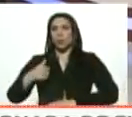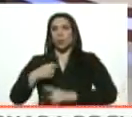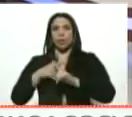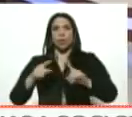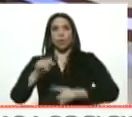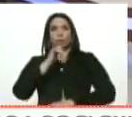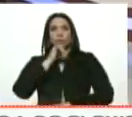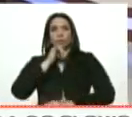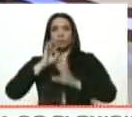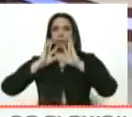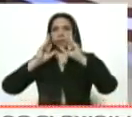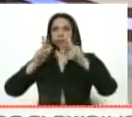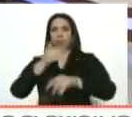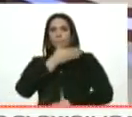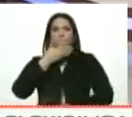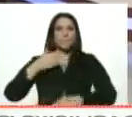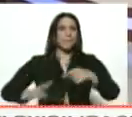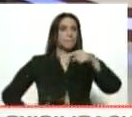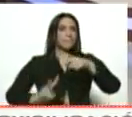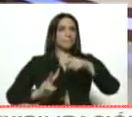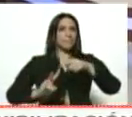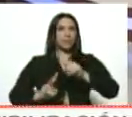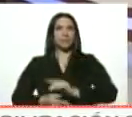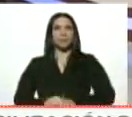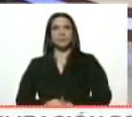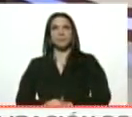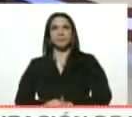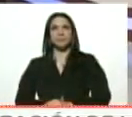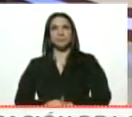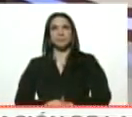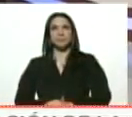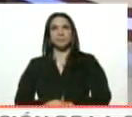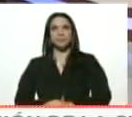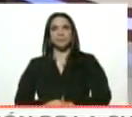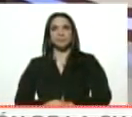noticioso por esta, la mejor pantalla, la de Venezolana de Televisión. Feliz tarde para todos.